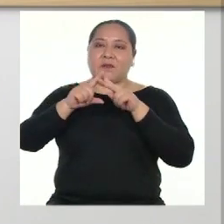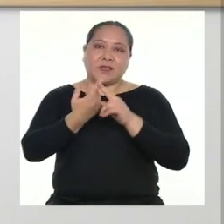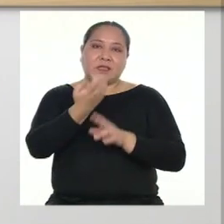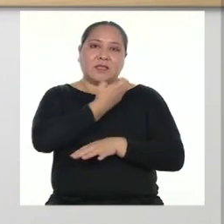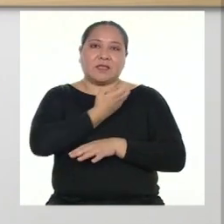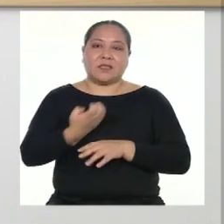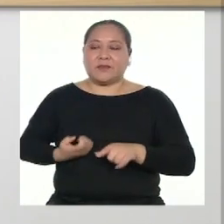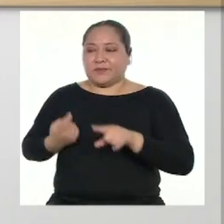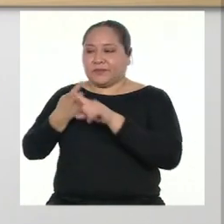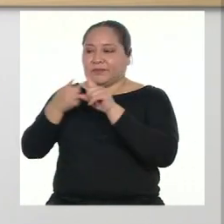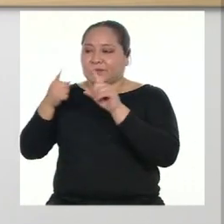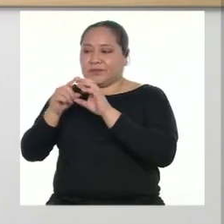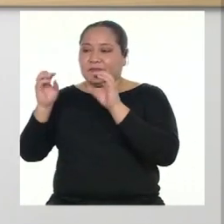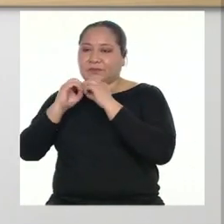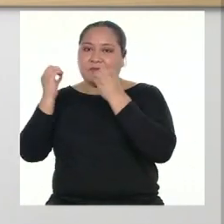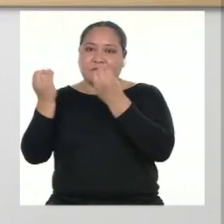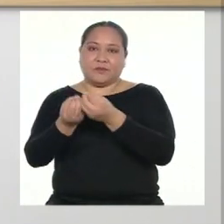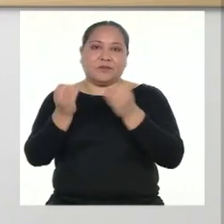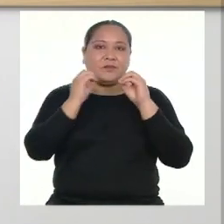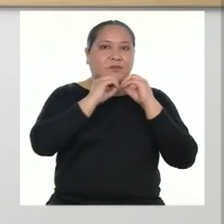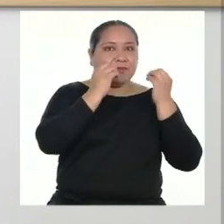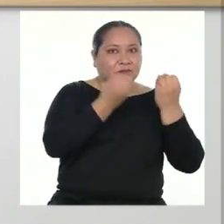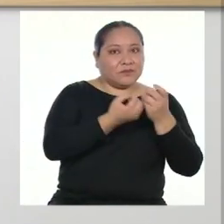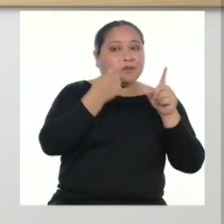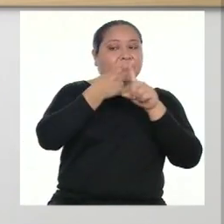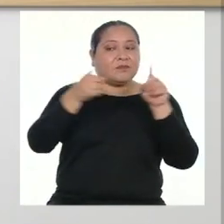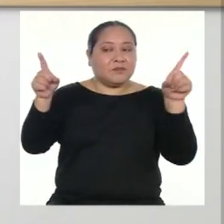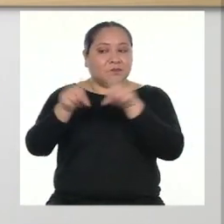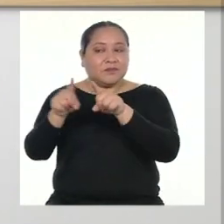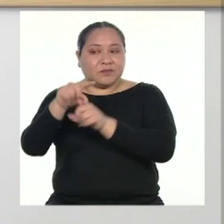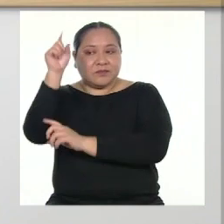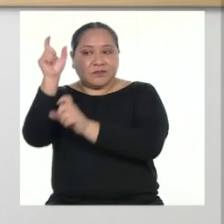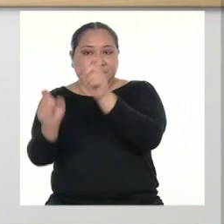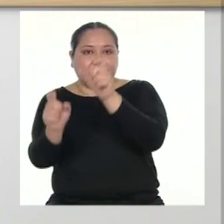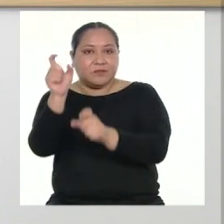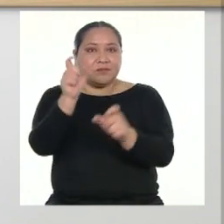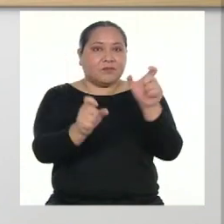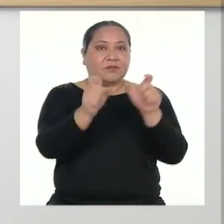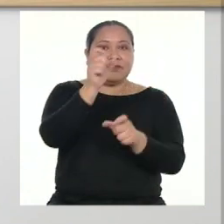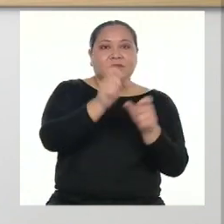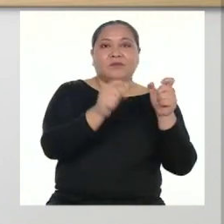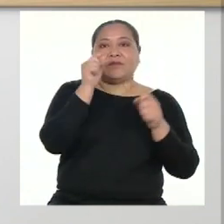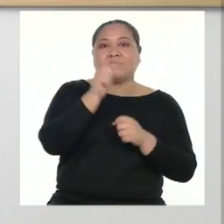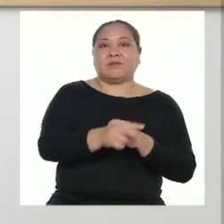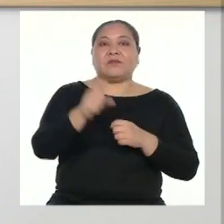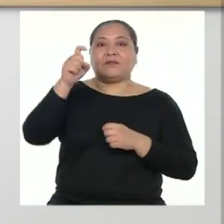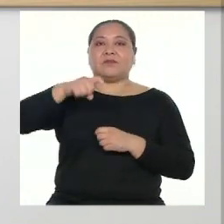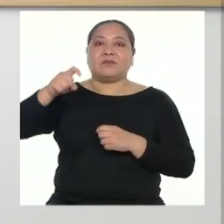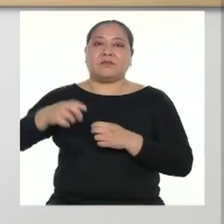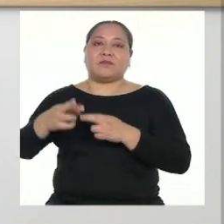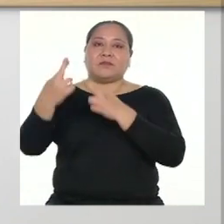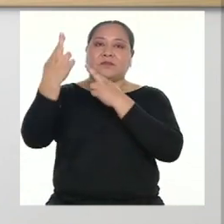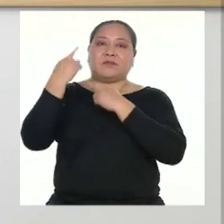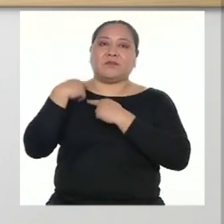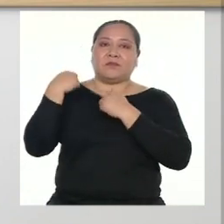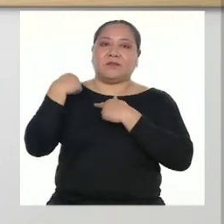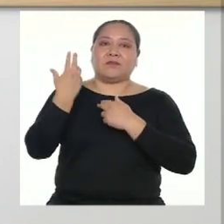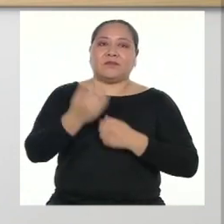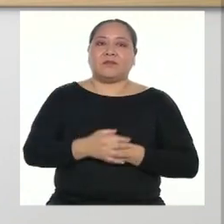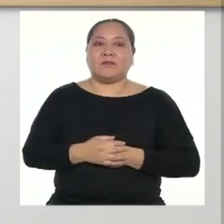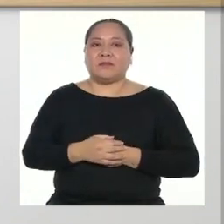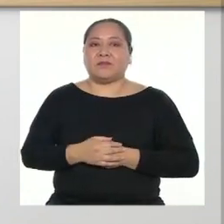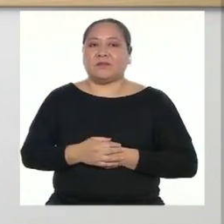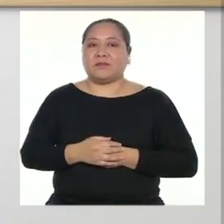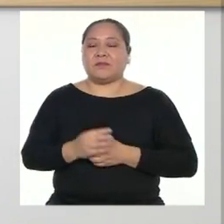las instituciones, pero también los ciudadanos y ciudadanas tenemos la responsabilidad